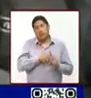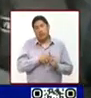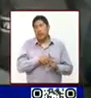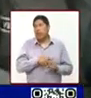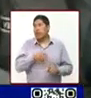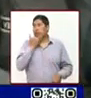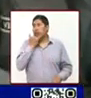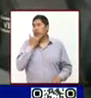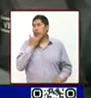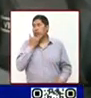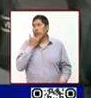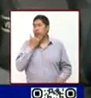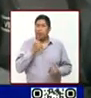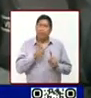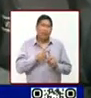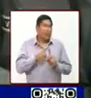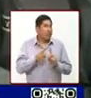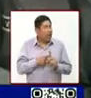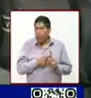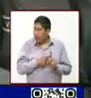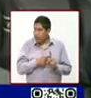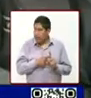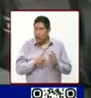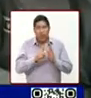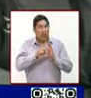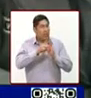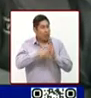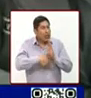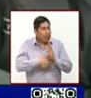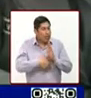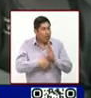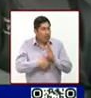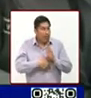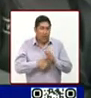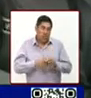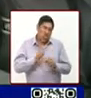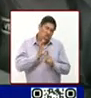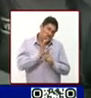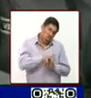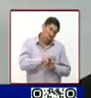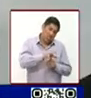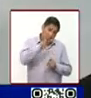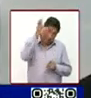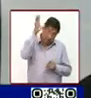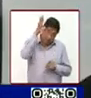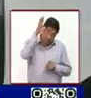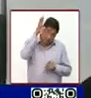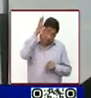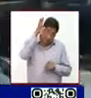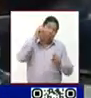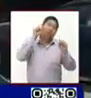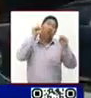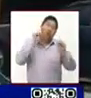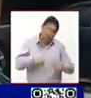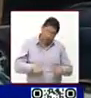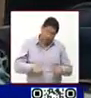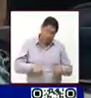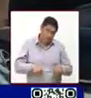víctima habría quedado embarazada. Posteriormente fue obligada por el papá para que